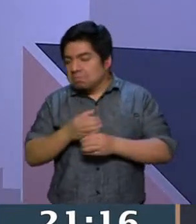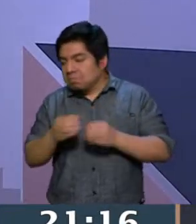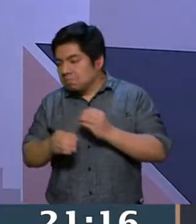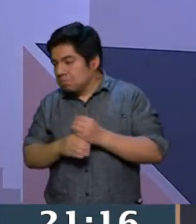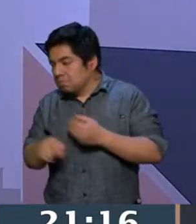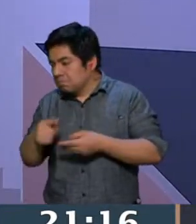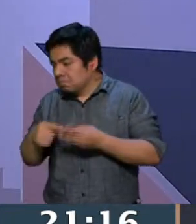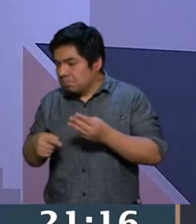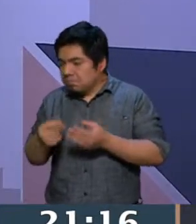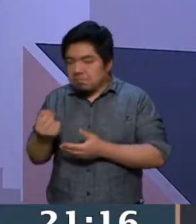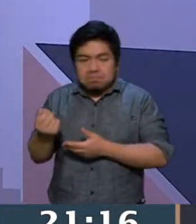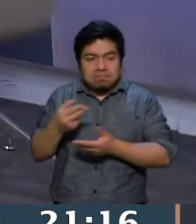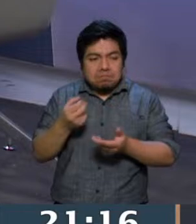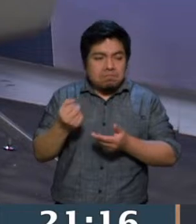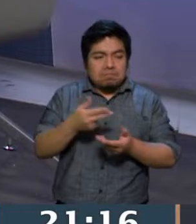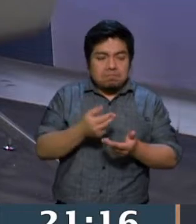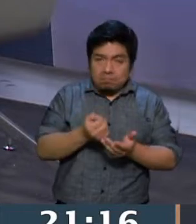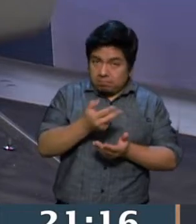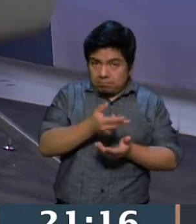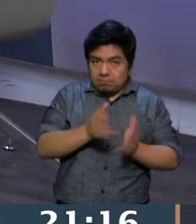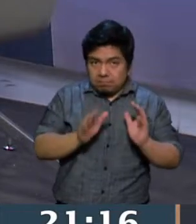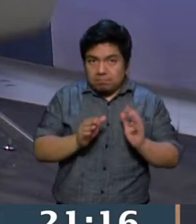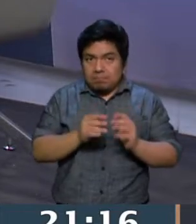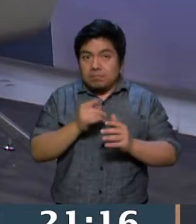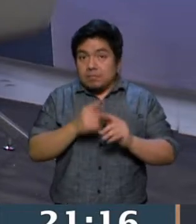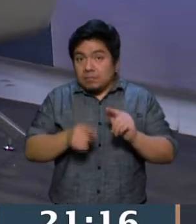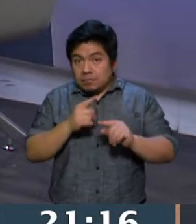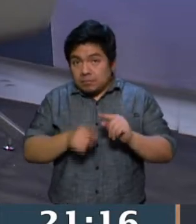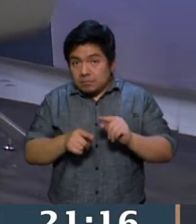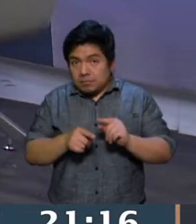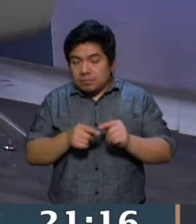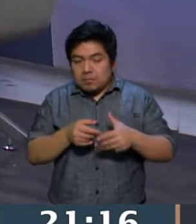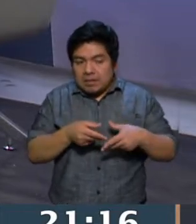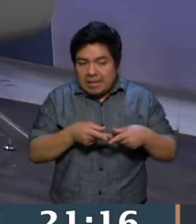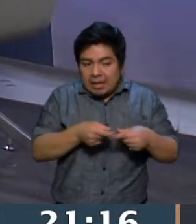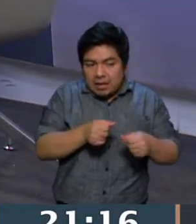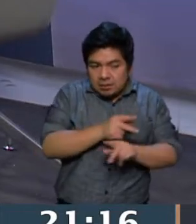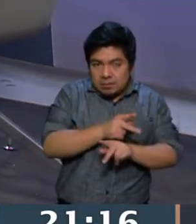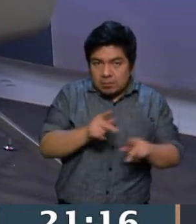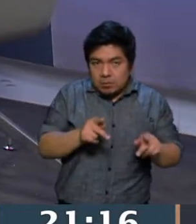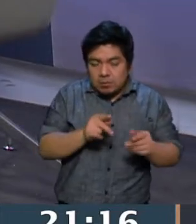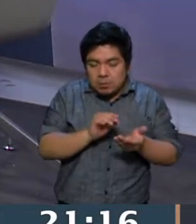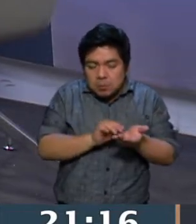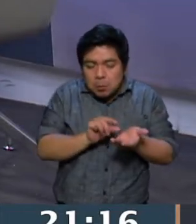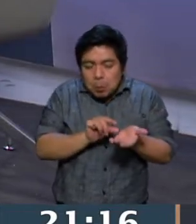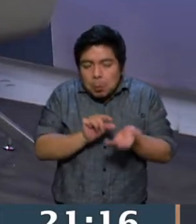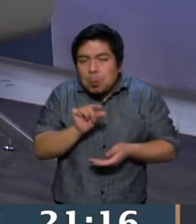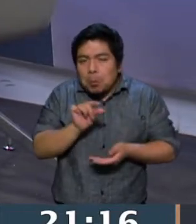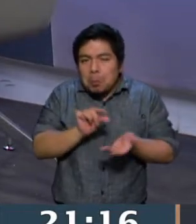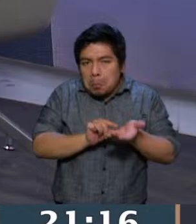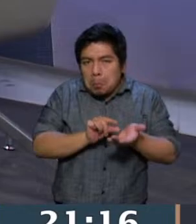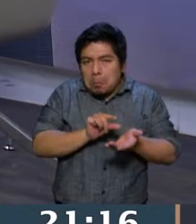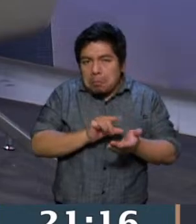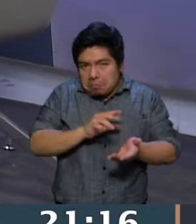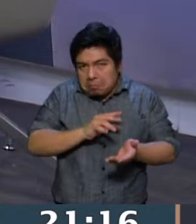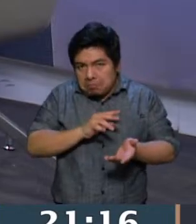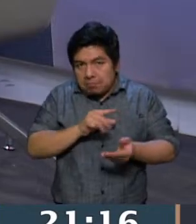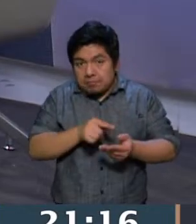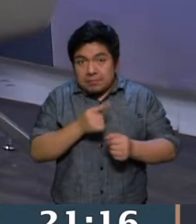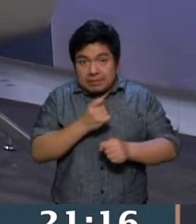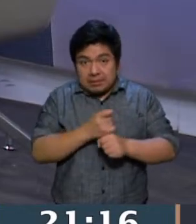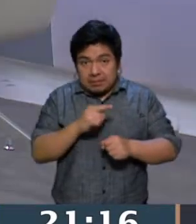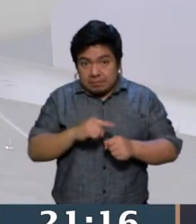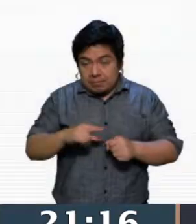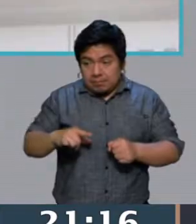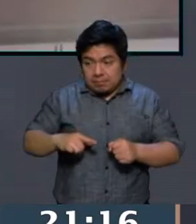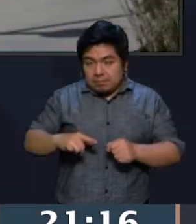vías de financiamiento. Le restas el gasto público y al final te queda ahí un espacio, ¿no? Okay. Al principio de este sexenio